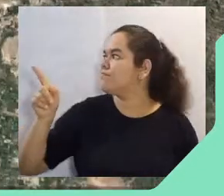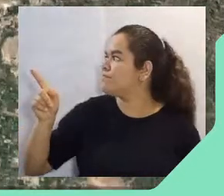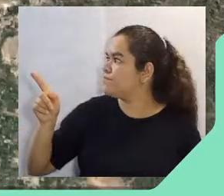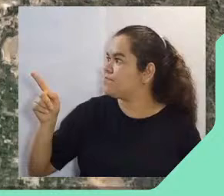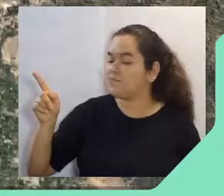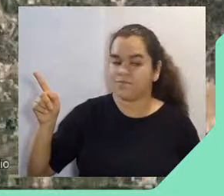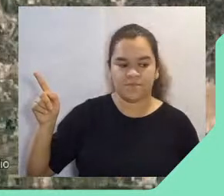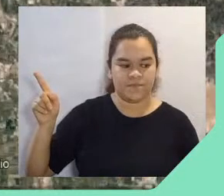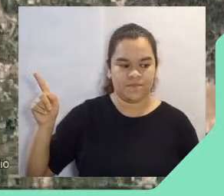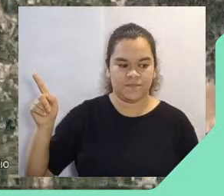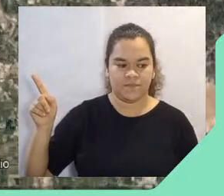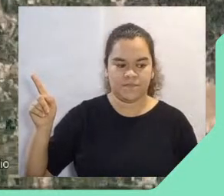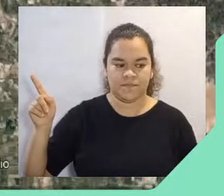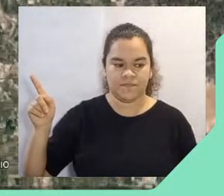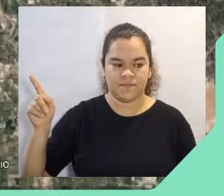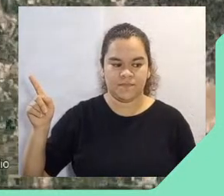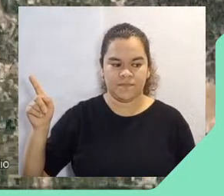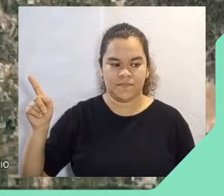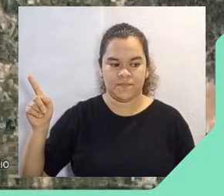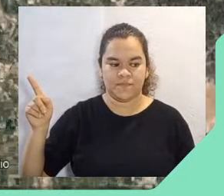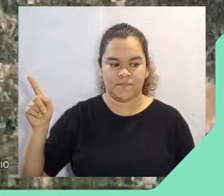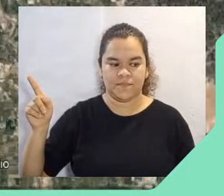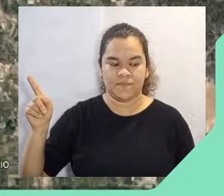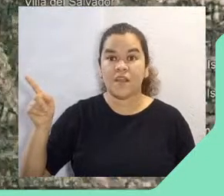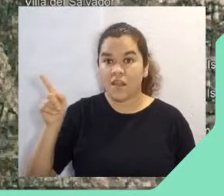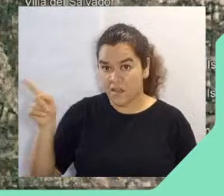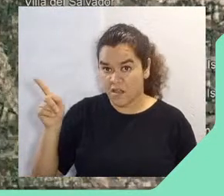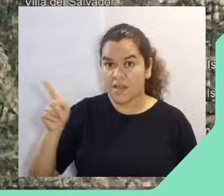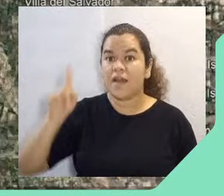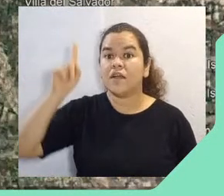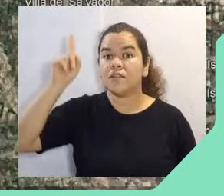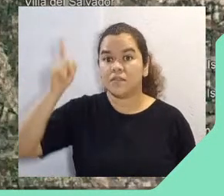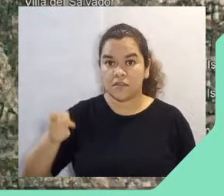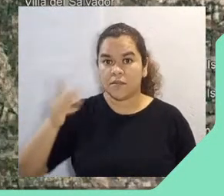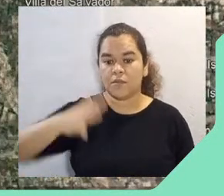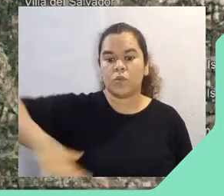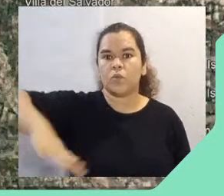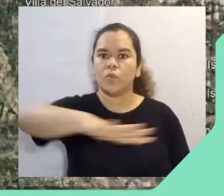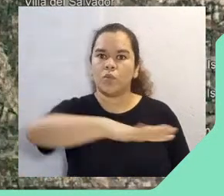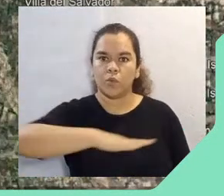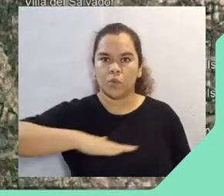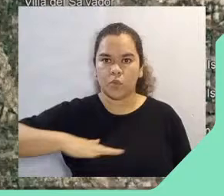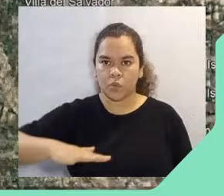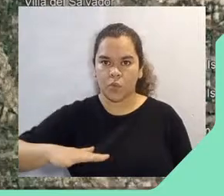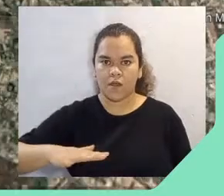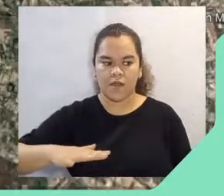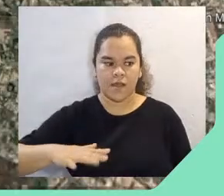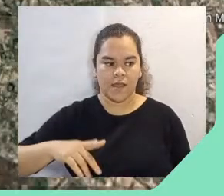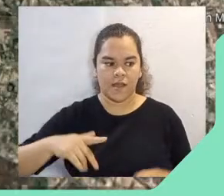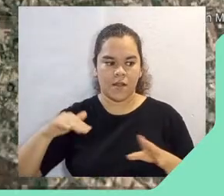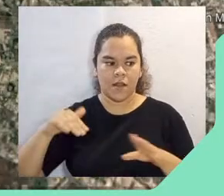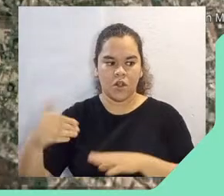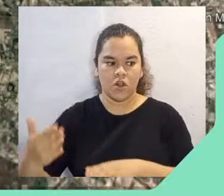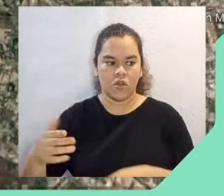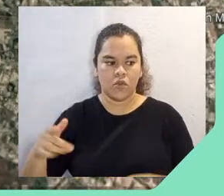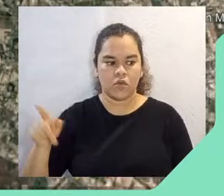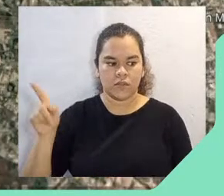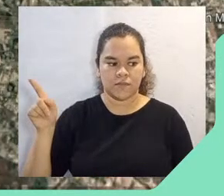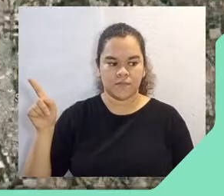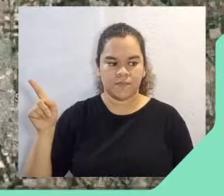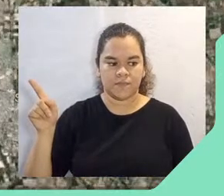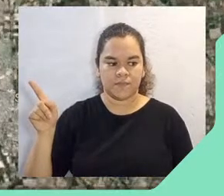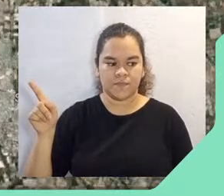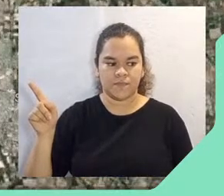Acá tenemos una central hidroeléctrica también que se llama Ullum. Y un poco al norte tenemos esto, que es muy